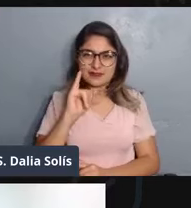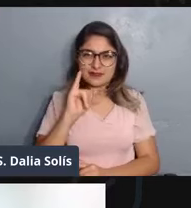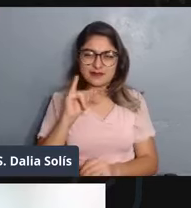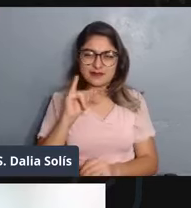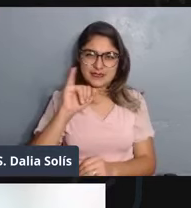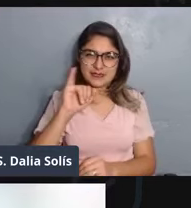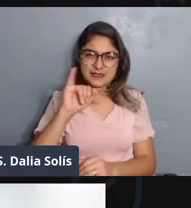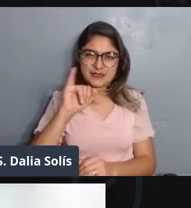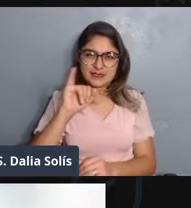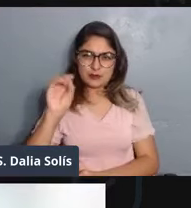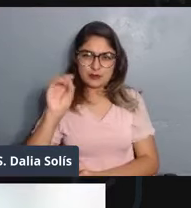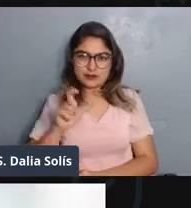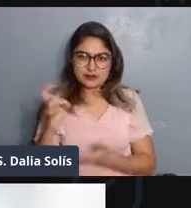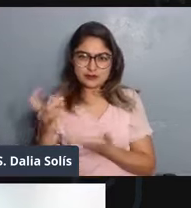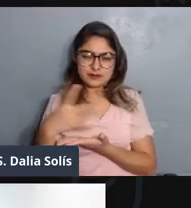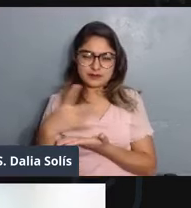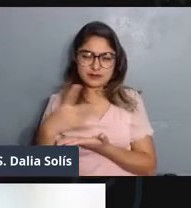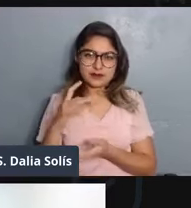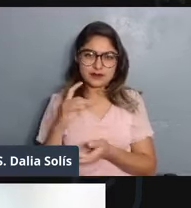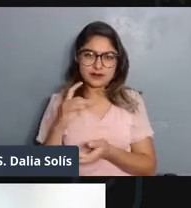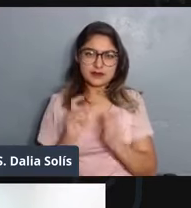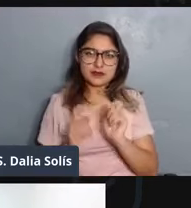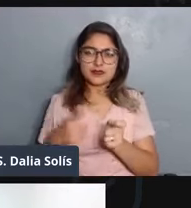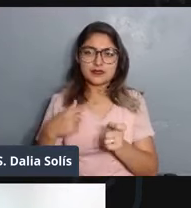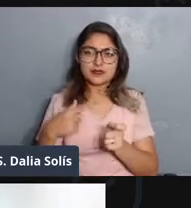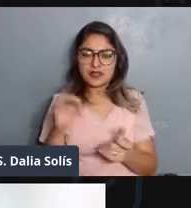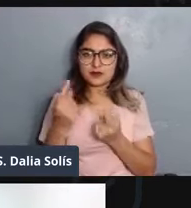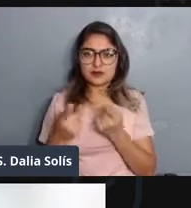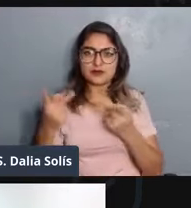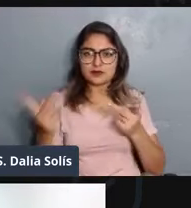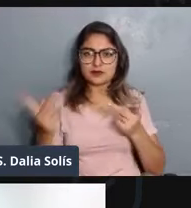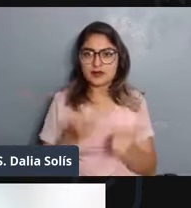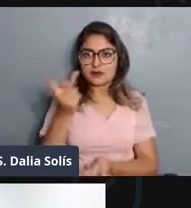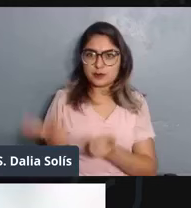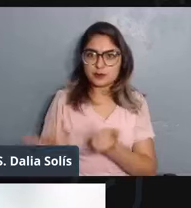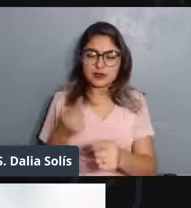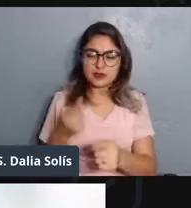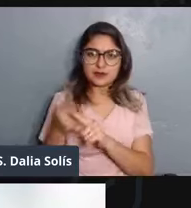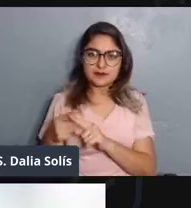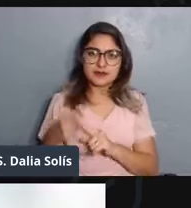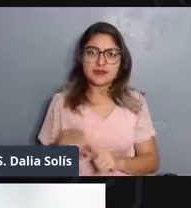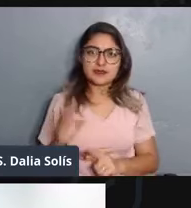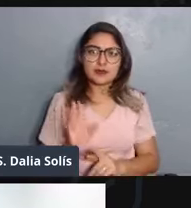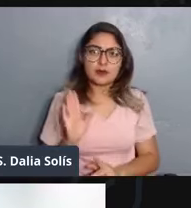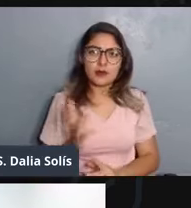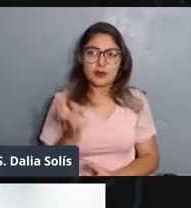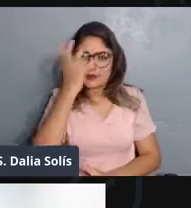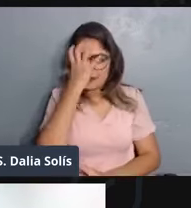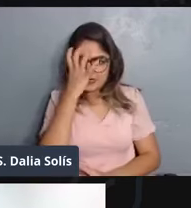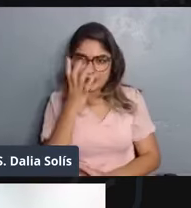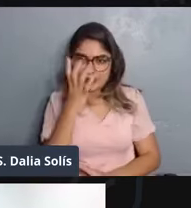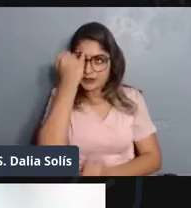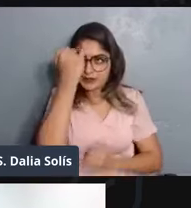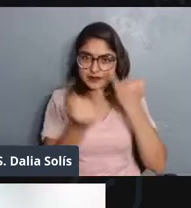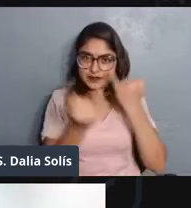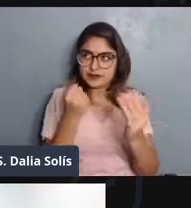recabando la información desde las redes, pues tenemos cantidad de preguntas, pero en lo secretito todavía. Qué cosa,